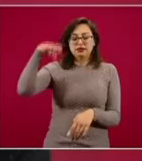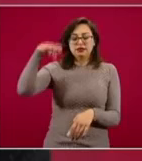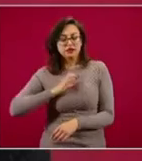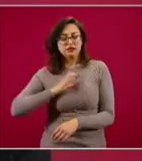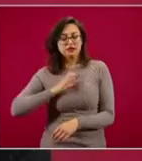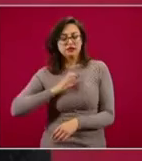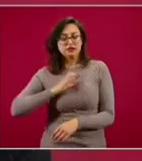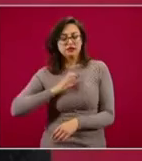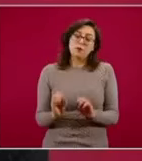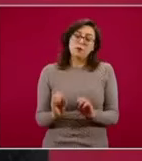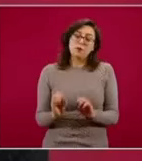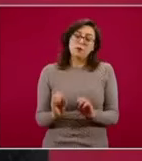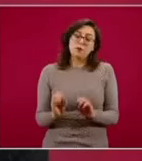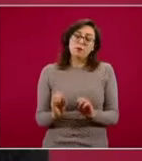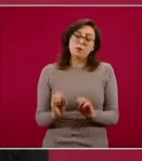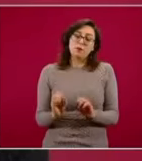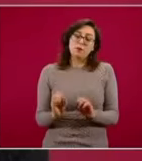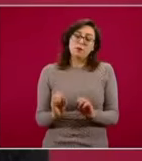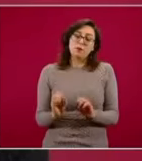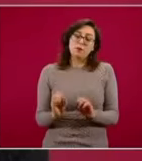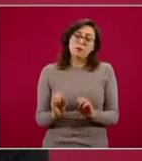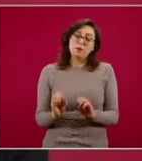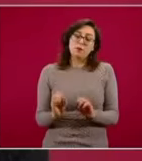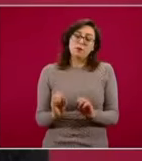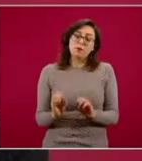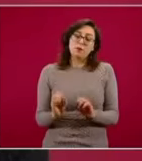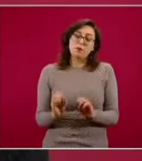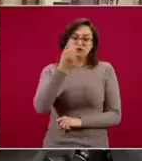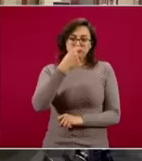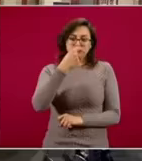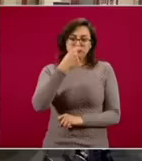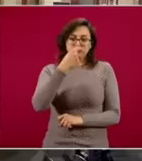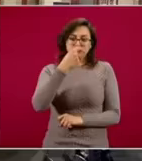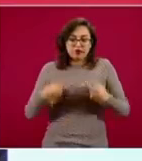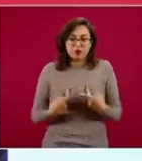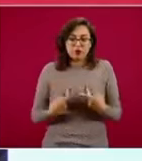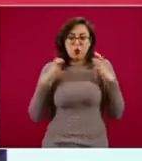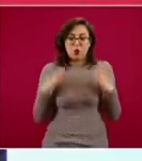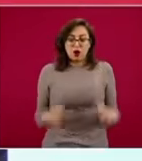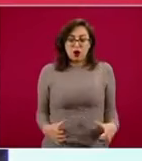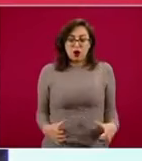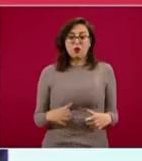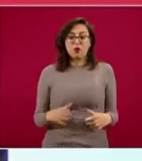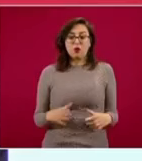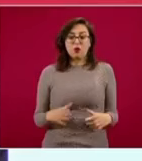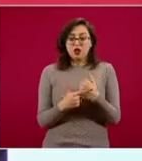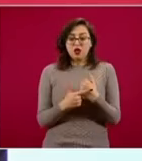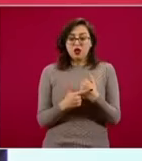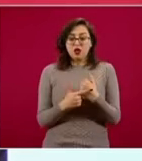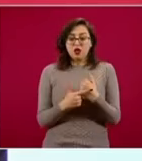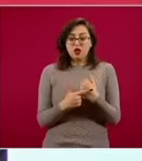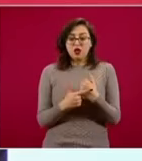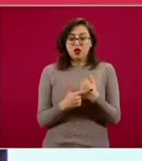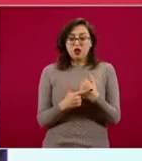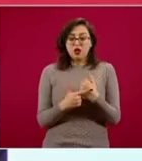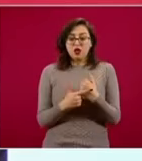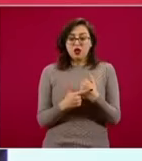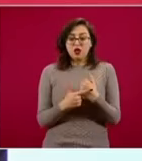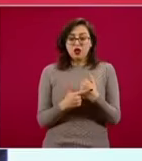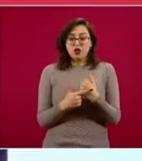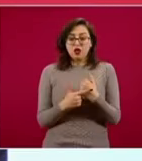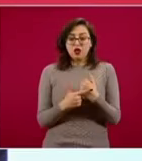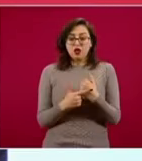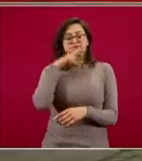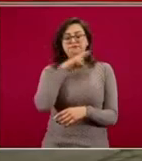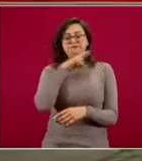con VIH, utilizan fármacos inmunosupresores, que acudan a las unidades de salud a una evaluación